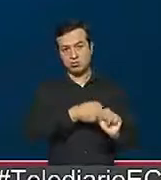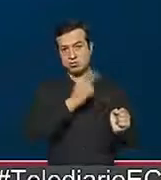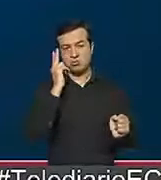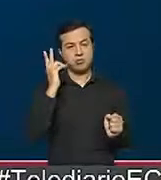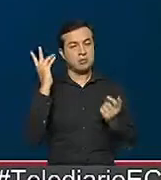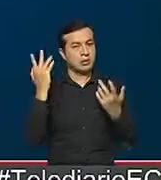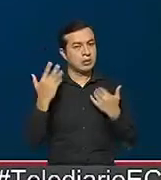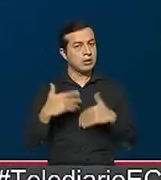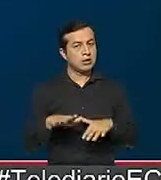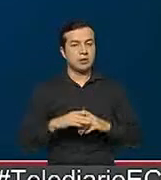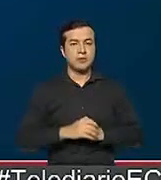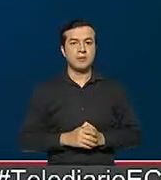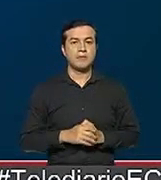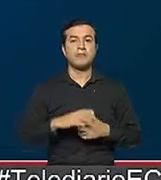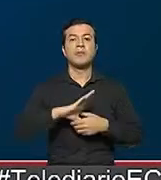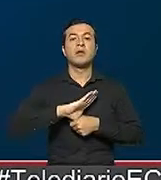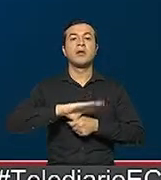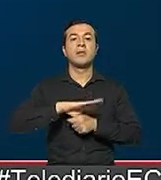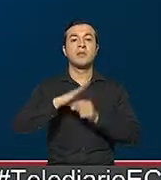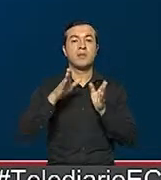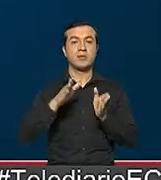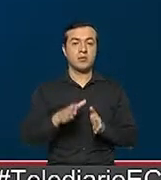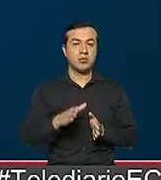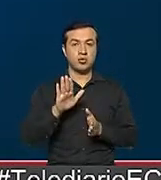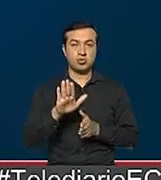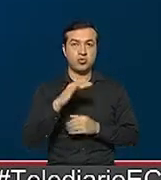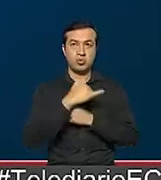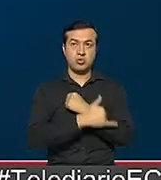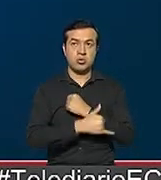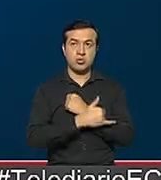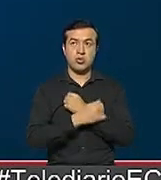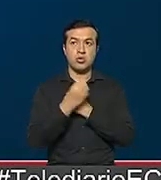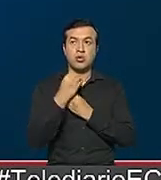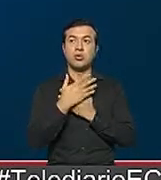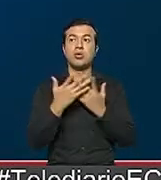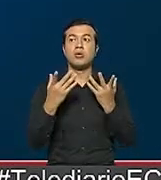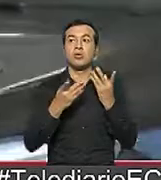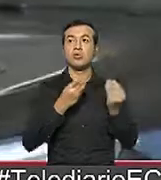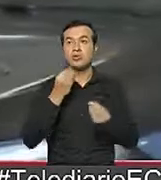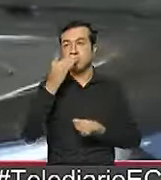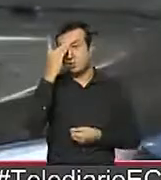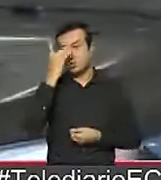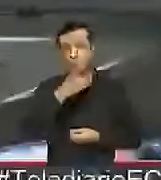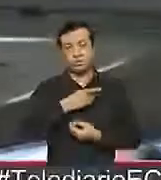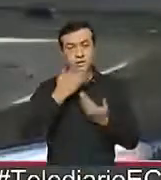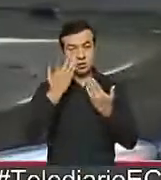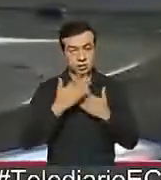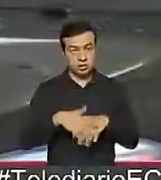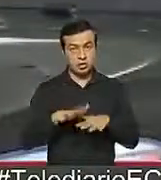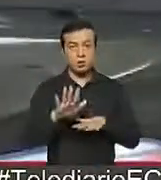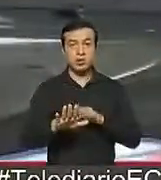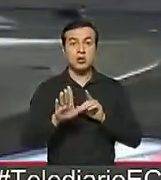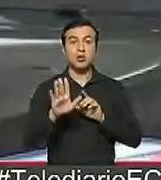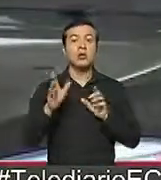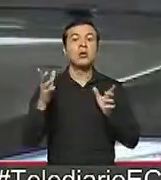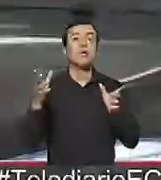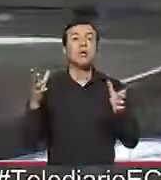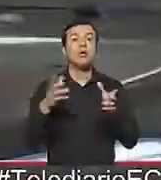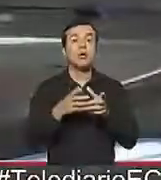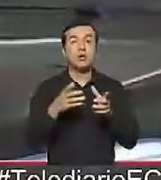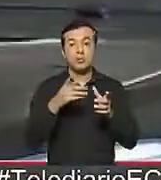cargo. La embajadora de ese país tomó la decisión después de que se filtraran